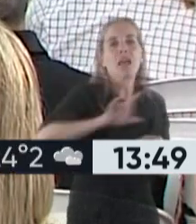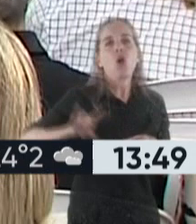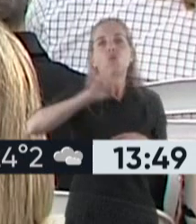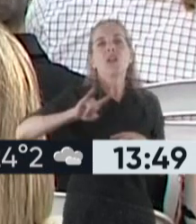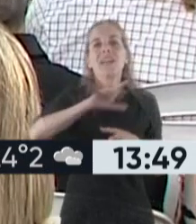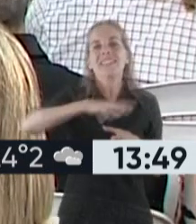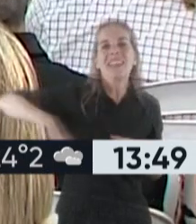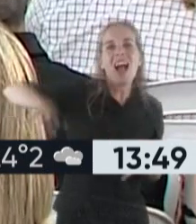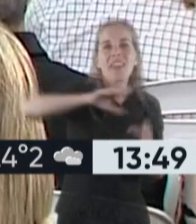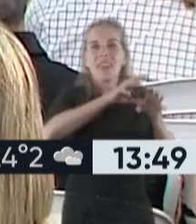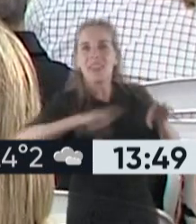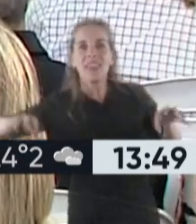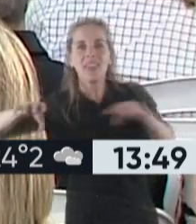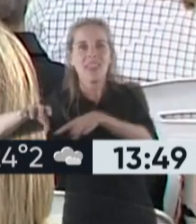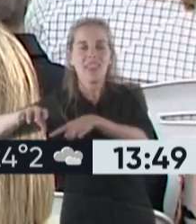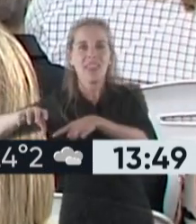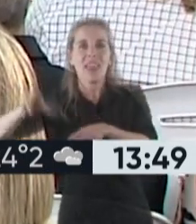del Oeste,